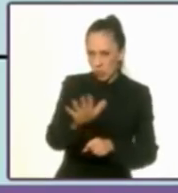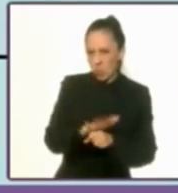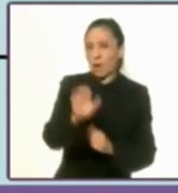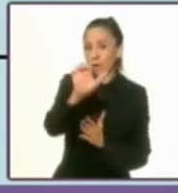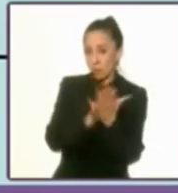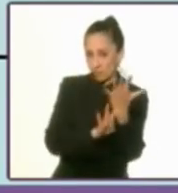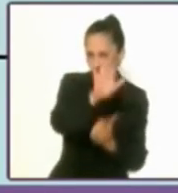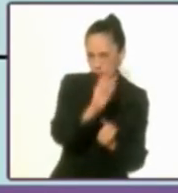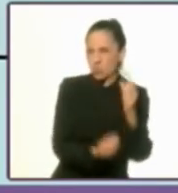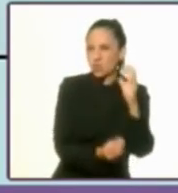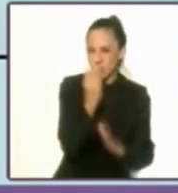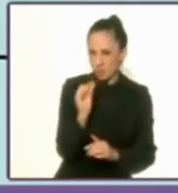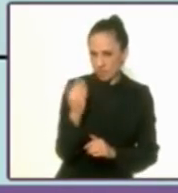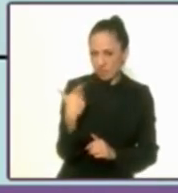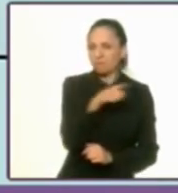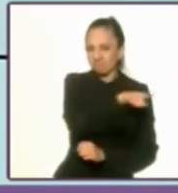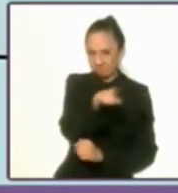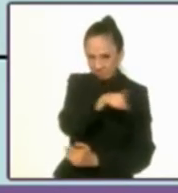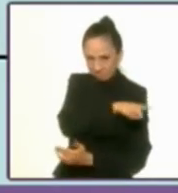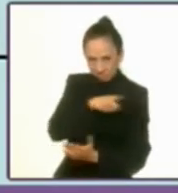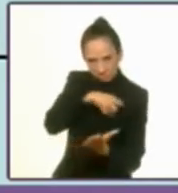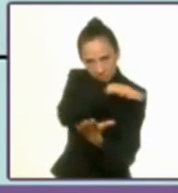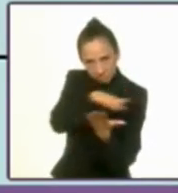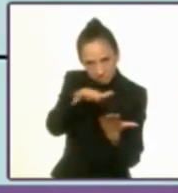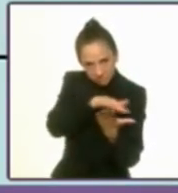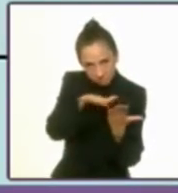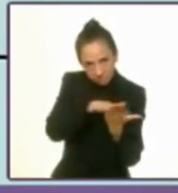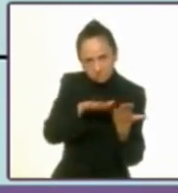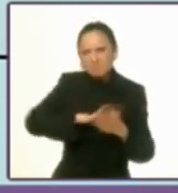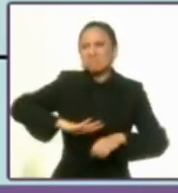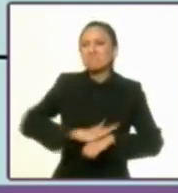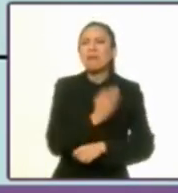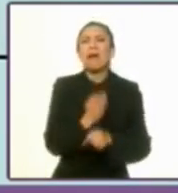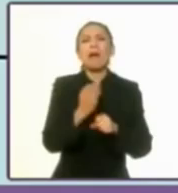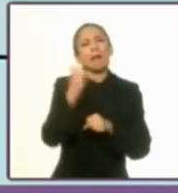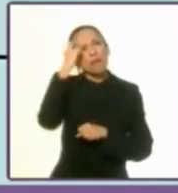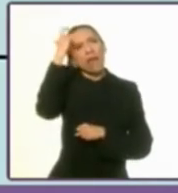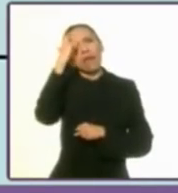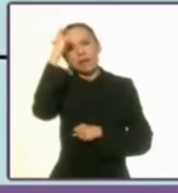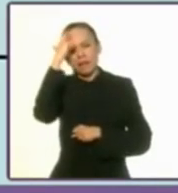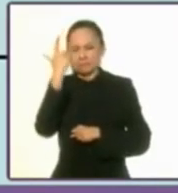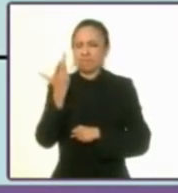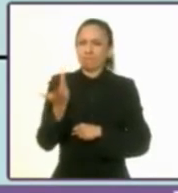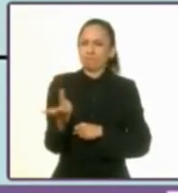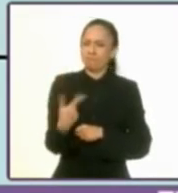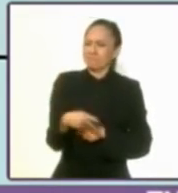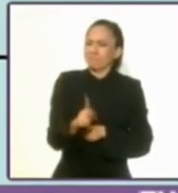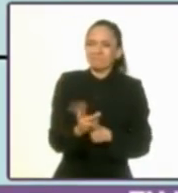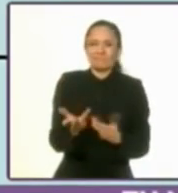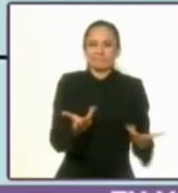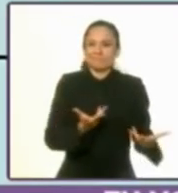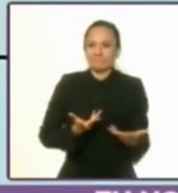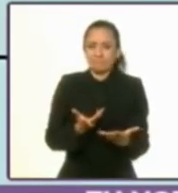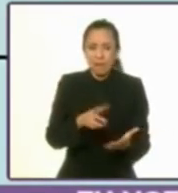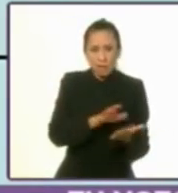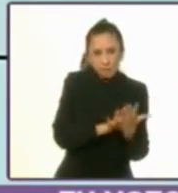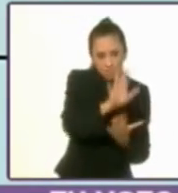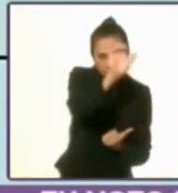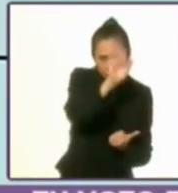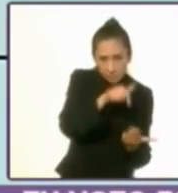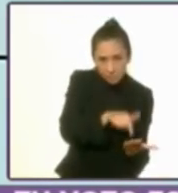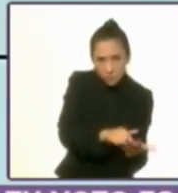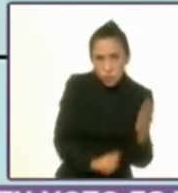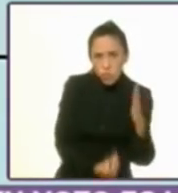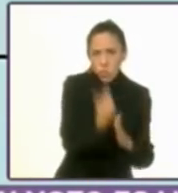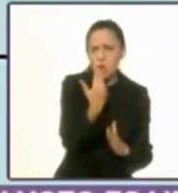también estamos haciendo muchas ocurrencias cuando ya prácticamente está muy rebasado en la nueva constitución